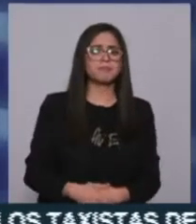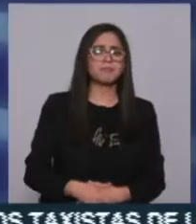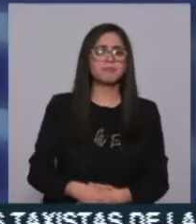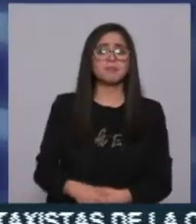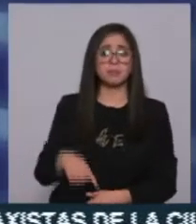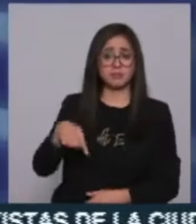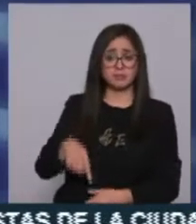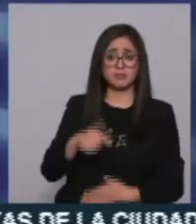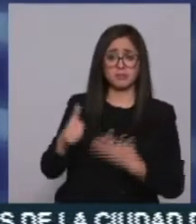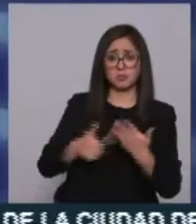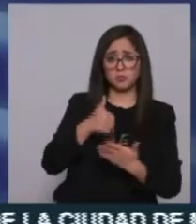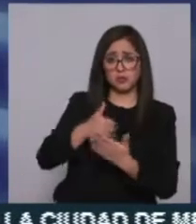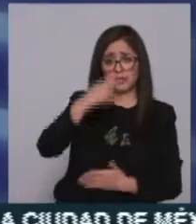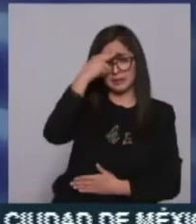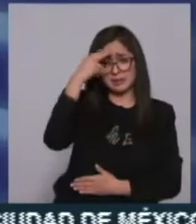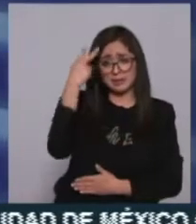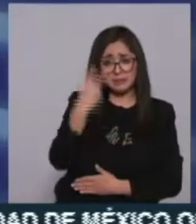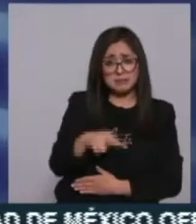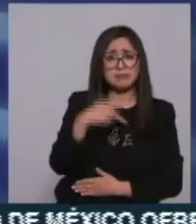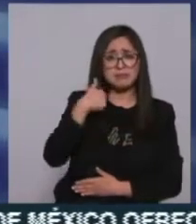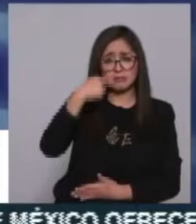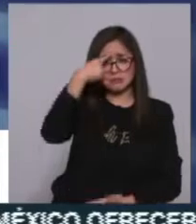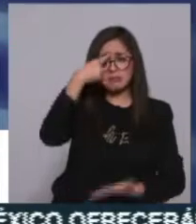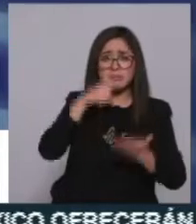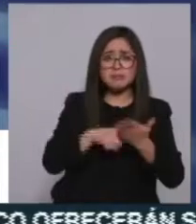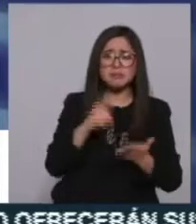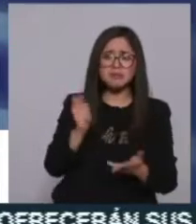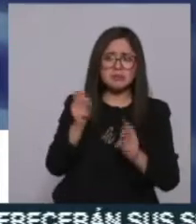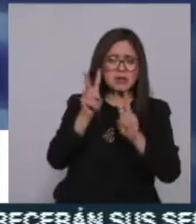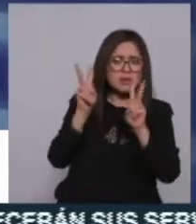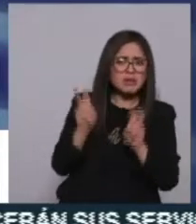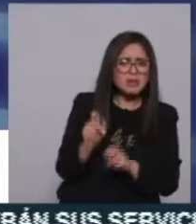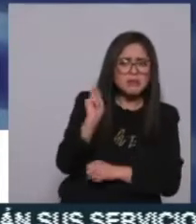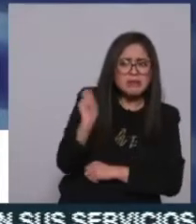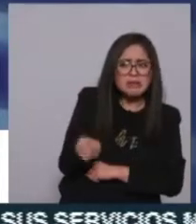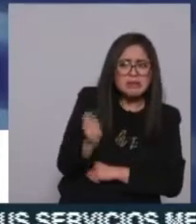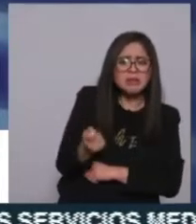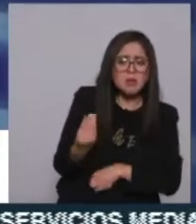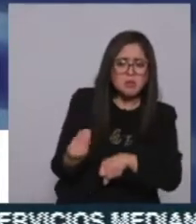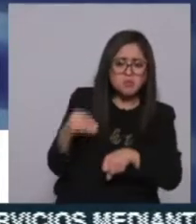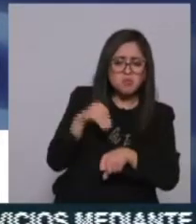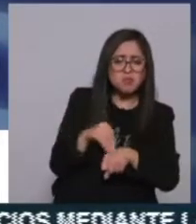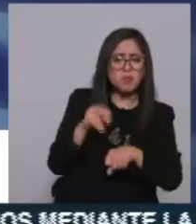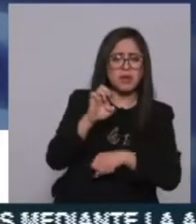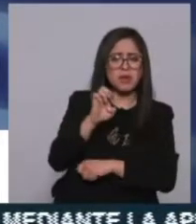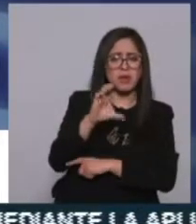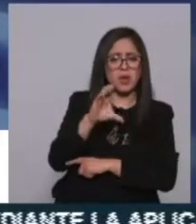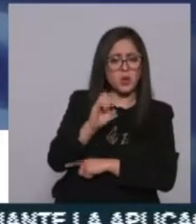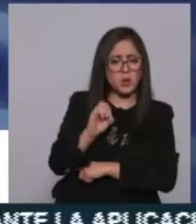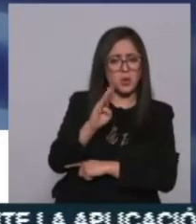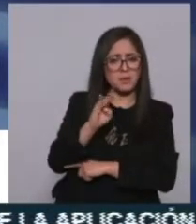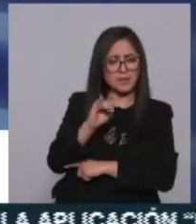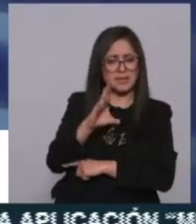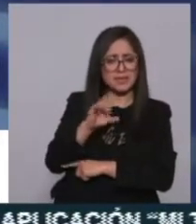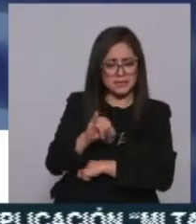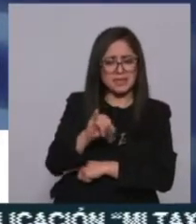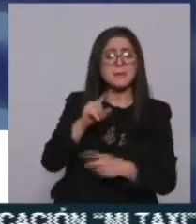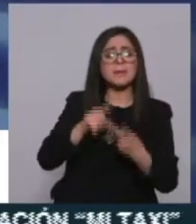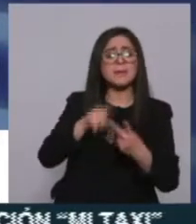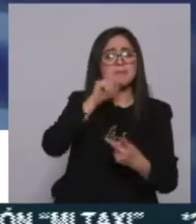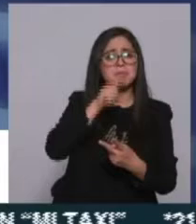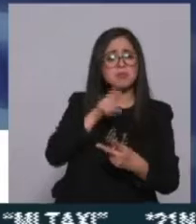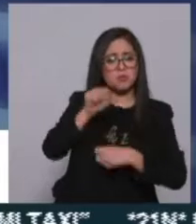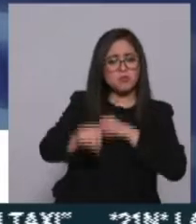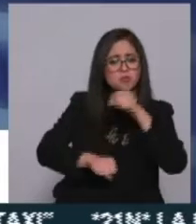fue un hito en temas de movilidad, la instalación del sistema Ecobici, que se combinó también con la instalación de la infraestructura ciclista